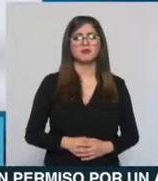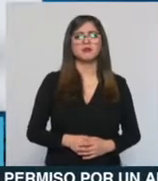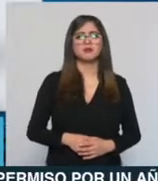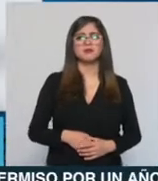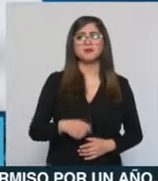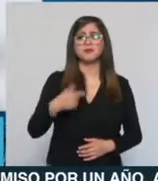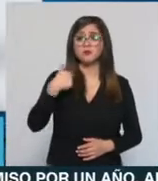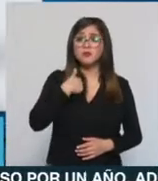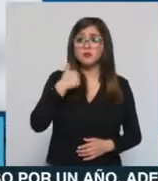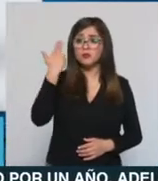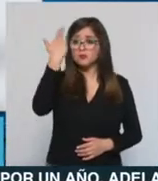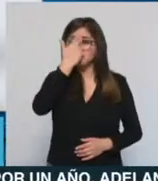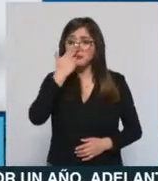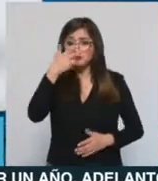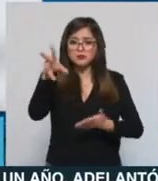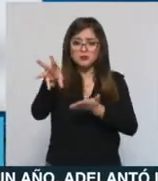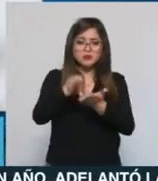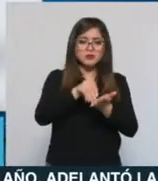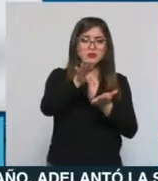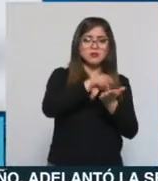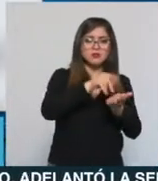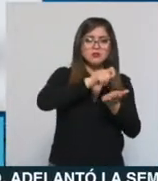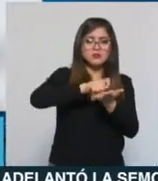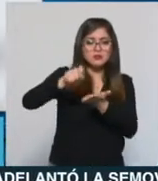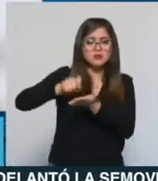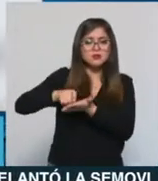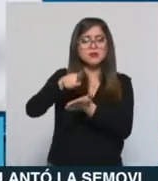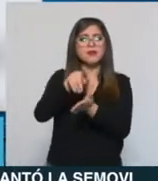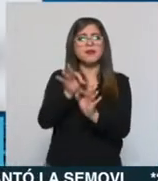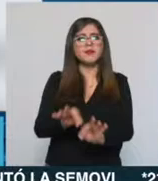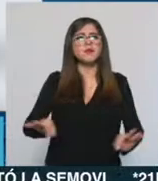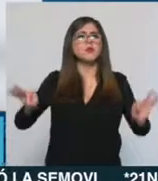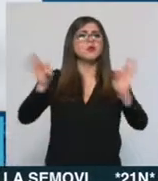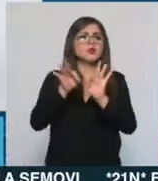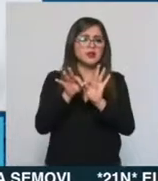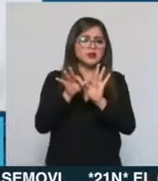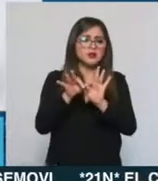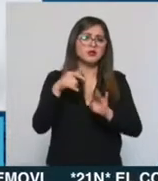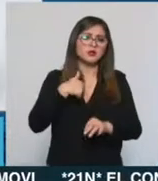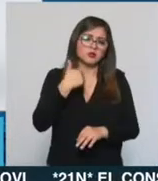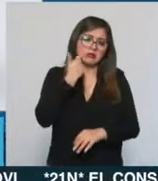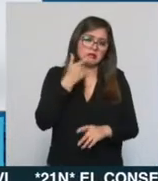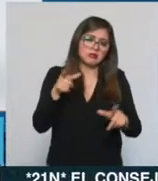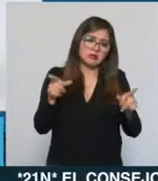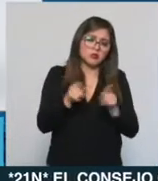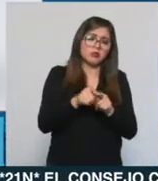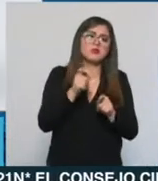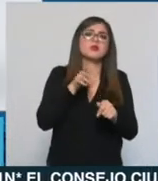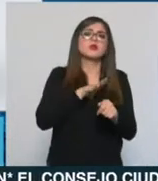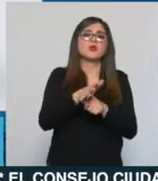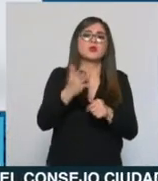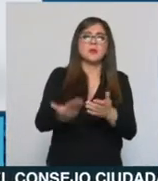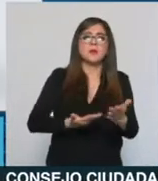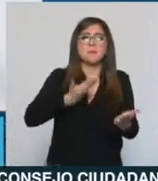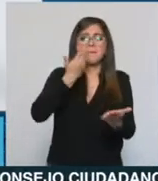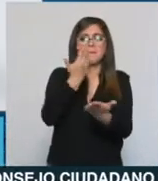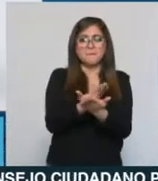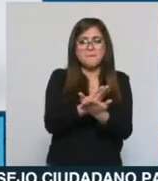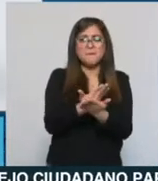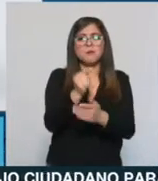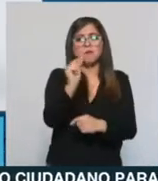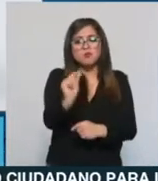sobre la importancia del Me Too en este contexto y pues voy a concluir con estas propuestas que además he